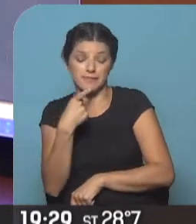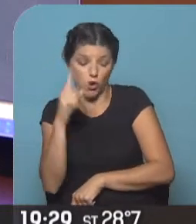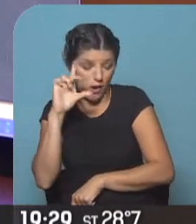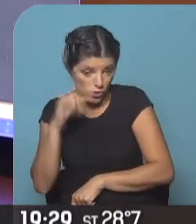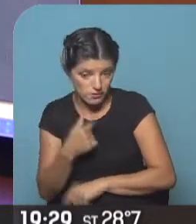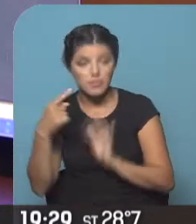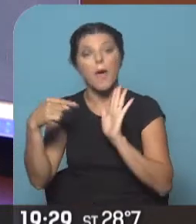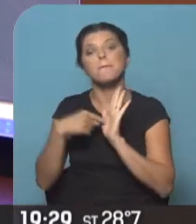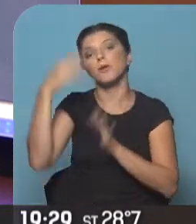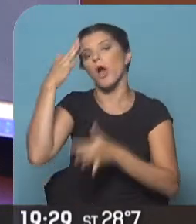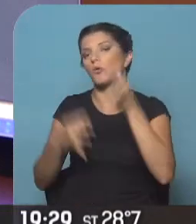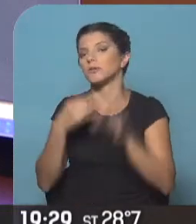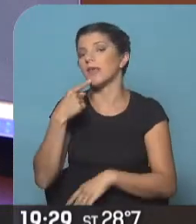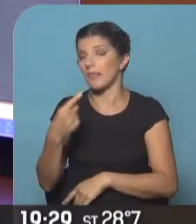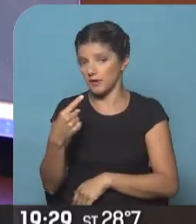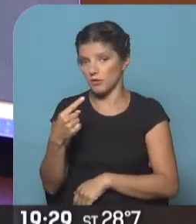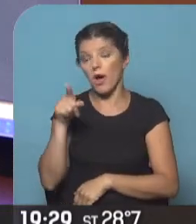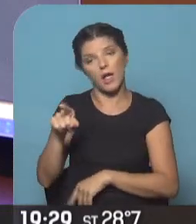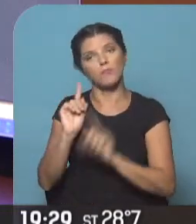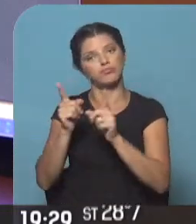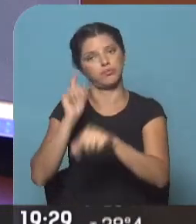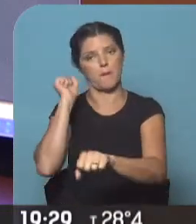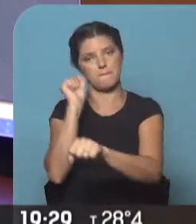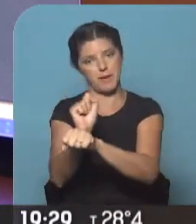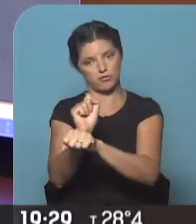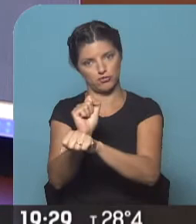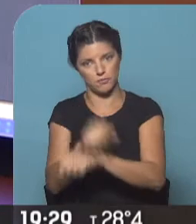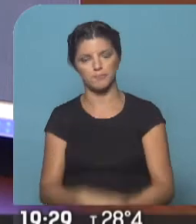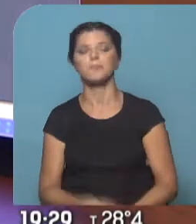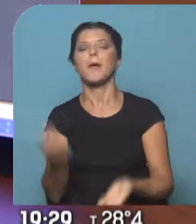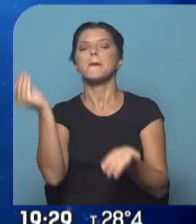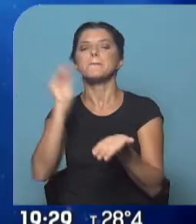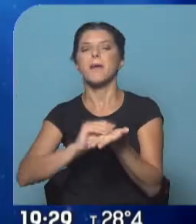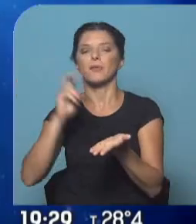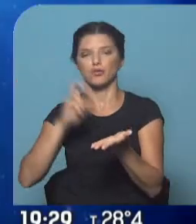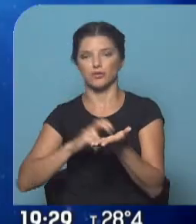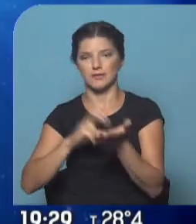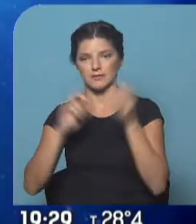eso, la justicia determinó de que continúe detenido. Más información en esta síntesis.